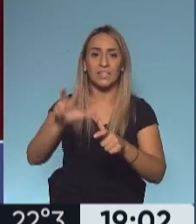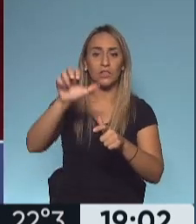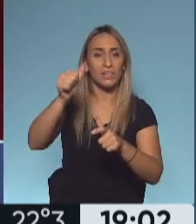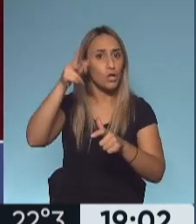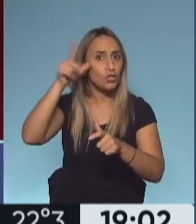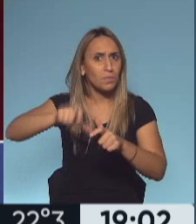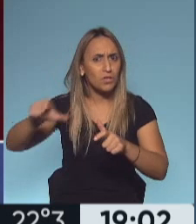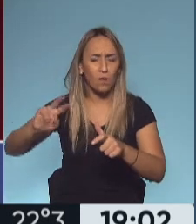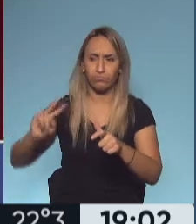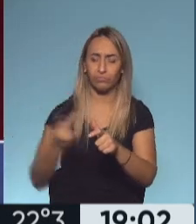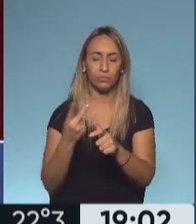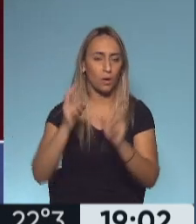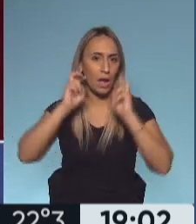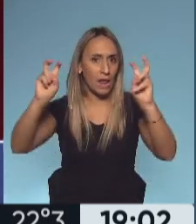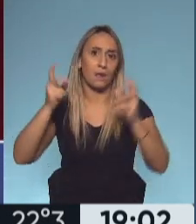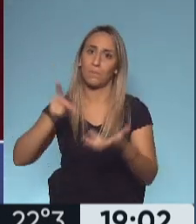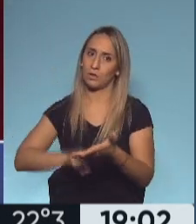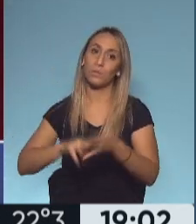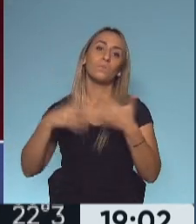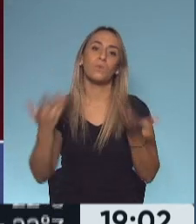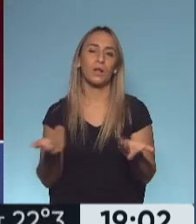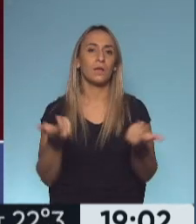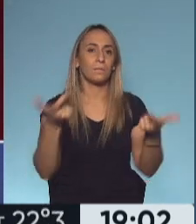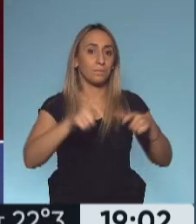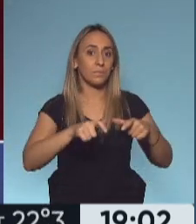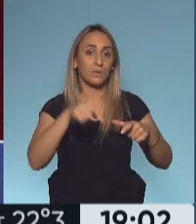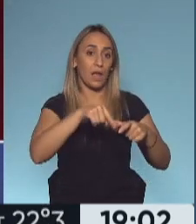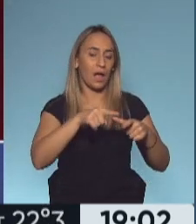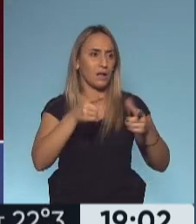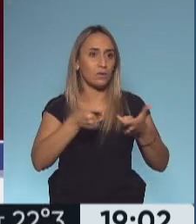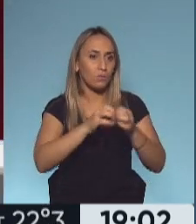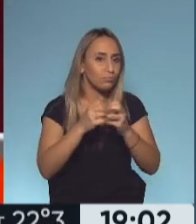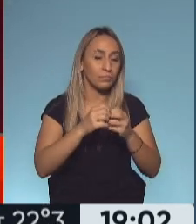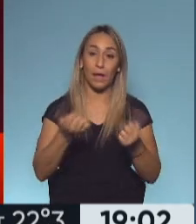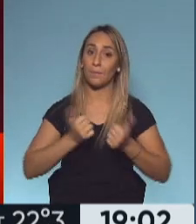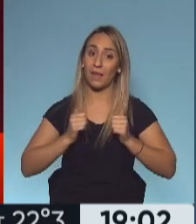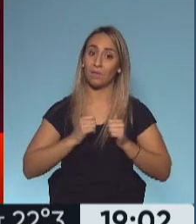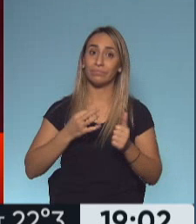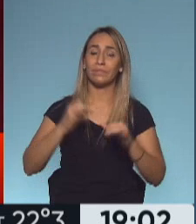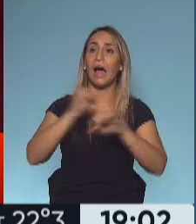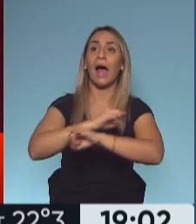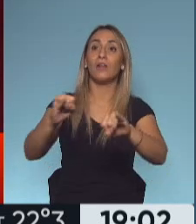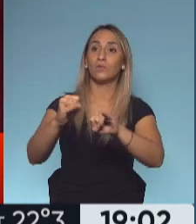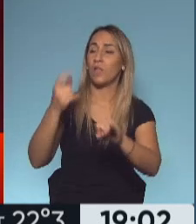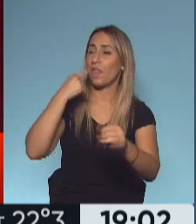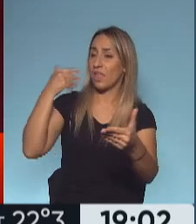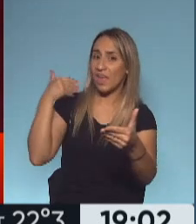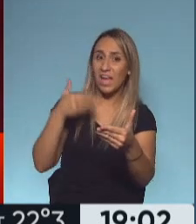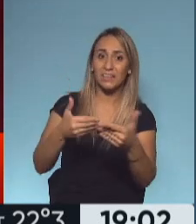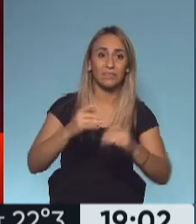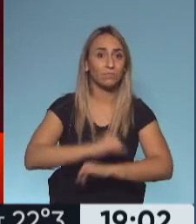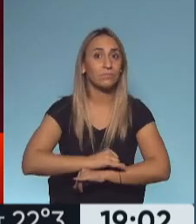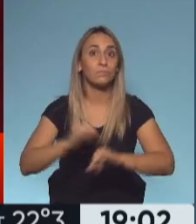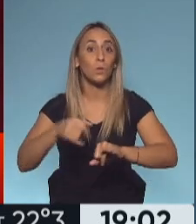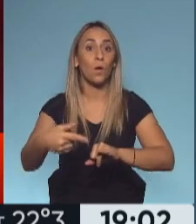y por eso, Ariel, están otra vez reunidos y es inminente ese anuncio que estamos esperando desde hace días, ¿no? Como tantas veces durante el 2020,